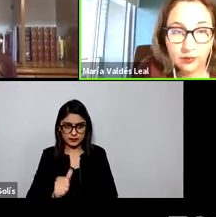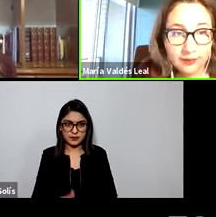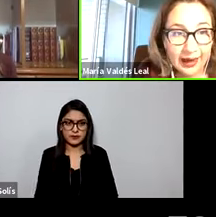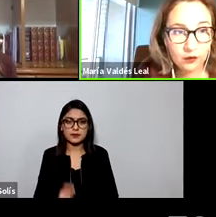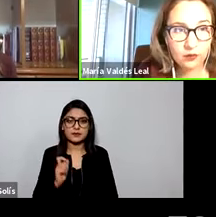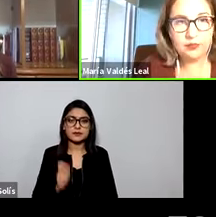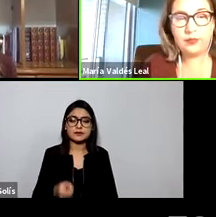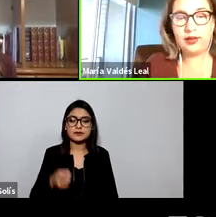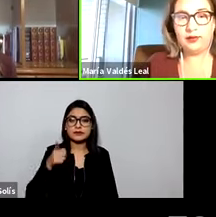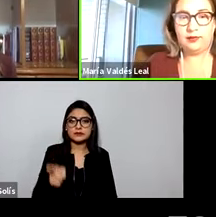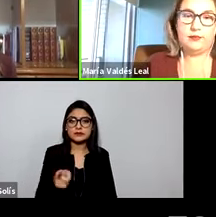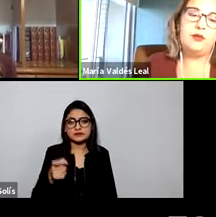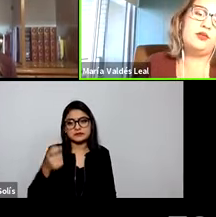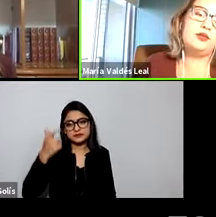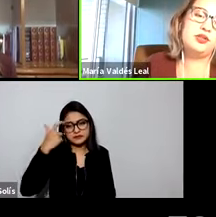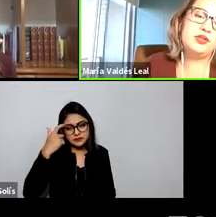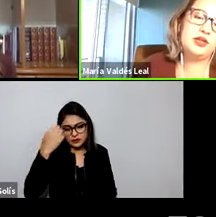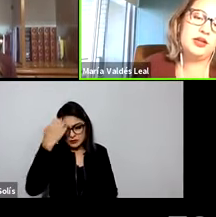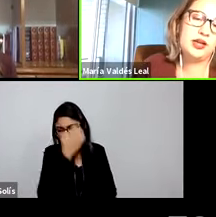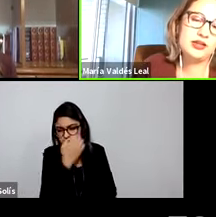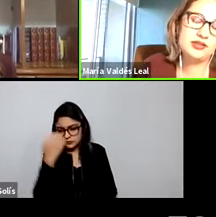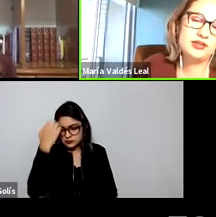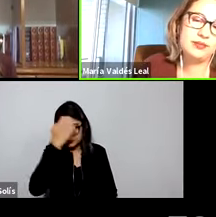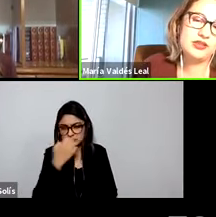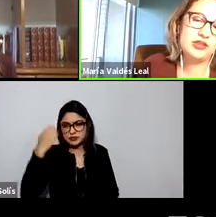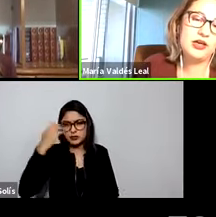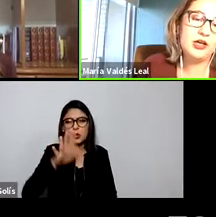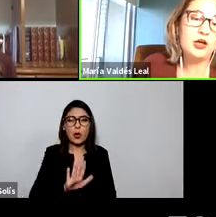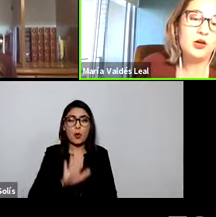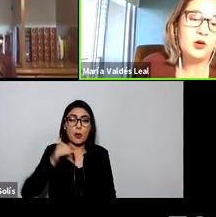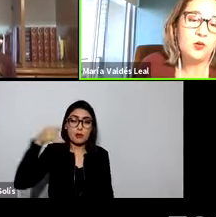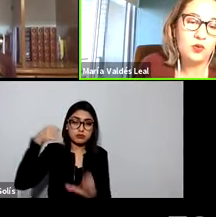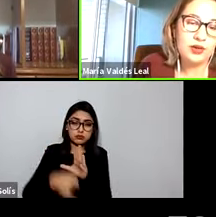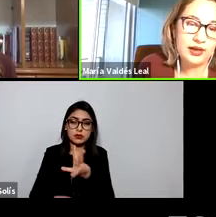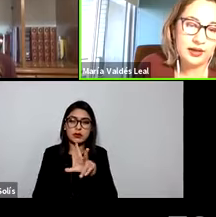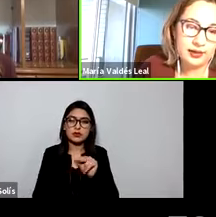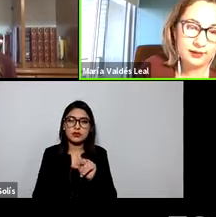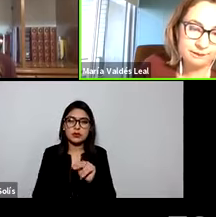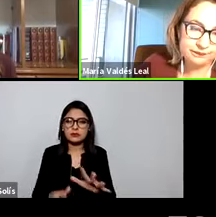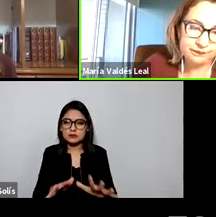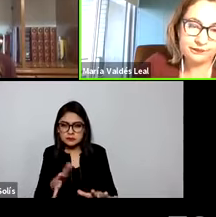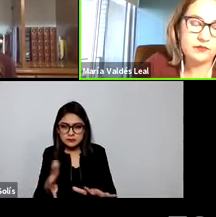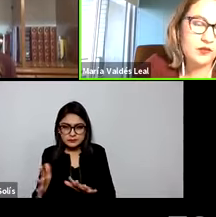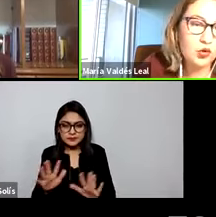un escrutinio bajo. Entonces, se analiza si persigue un